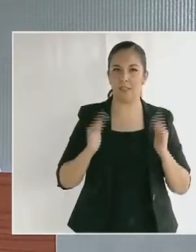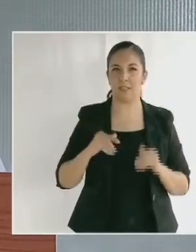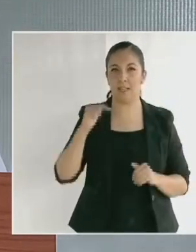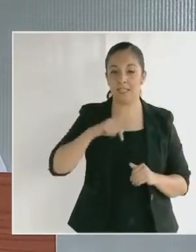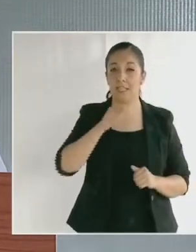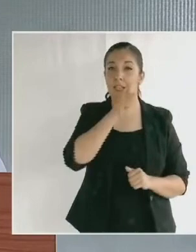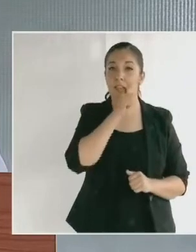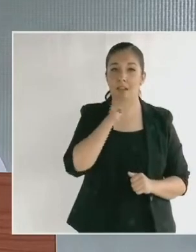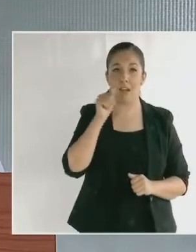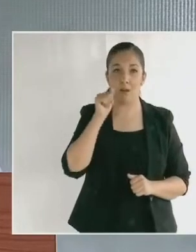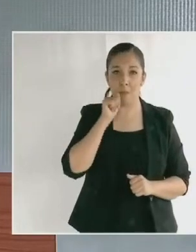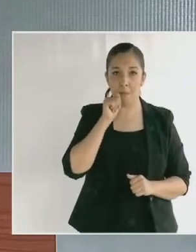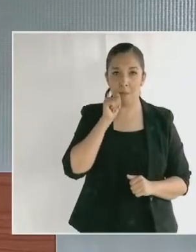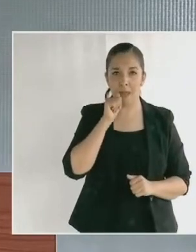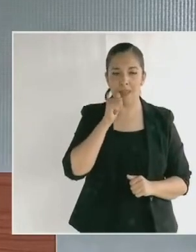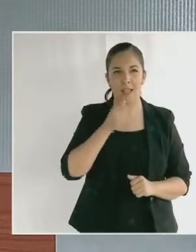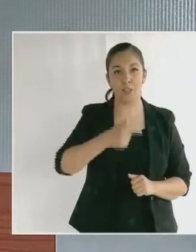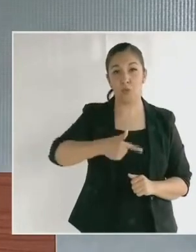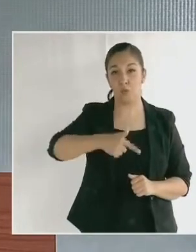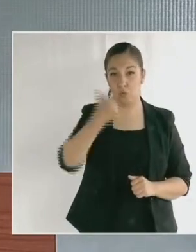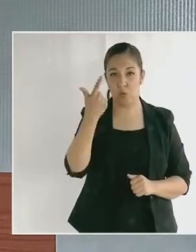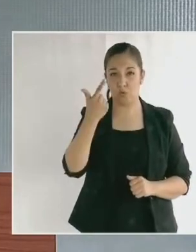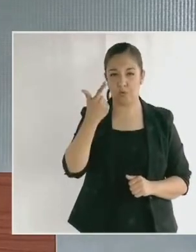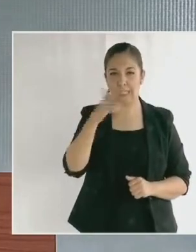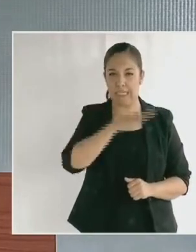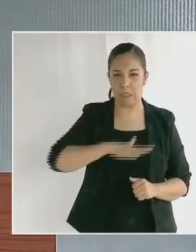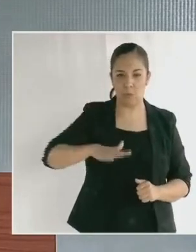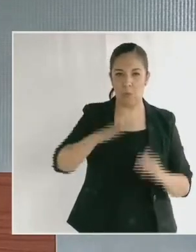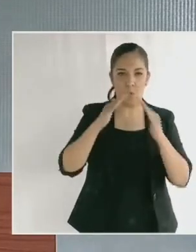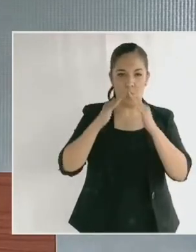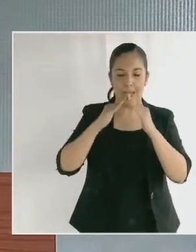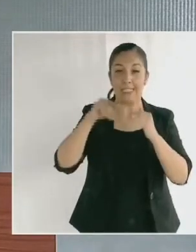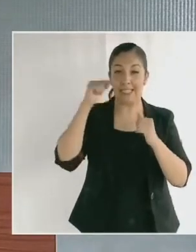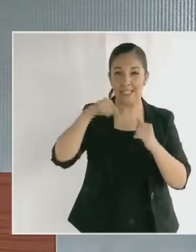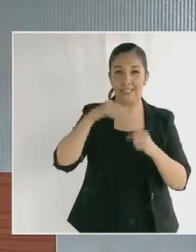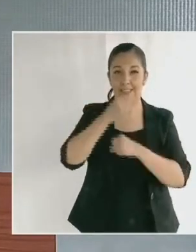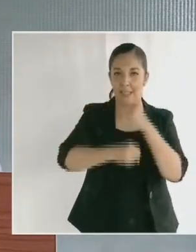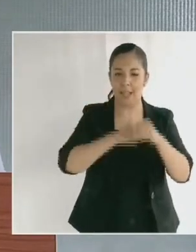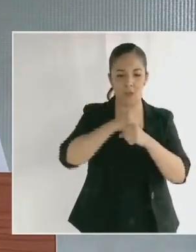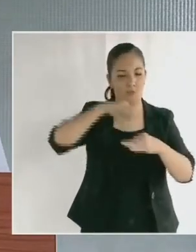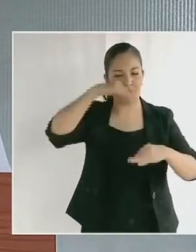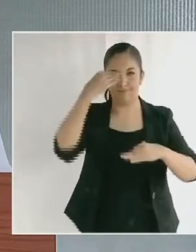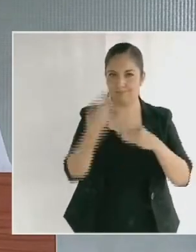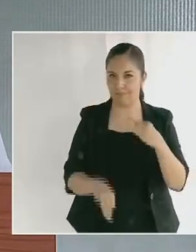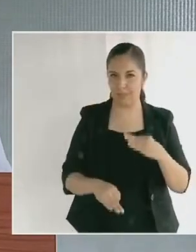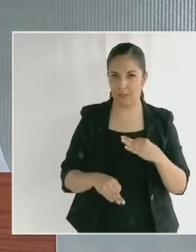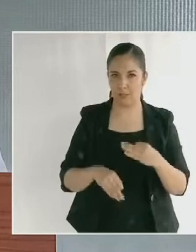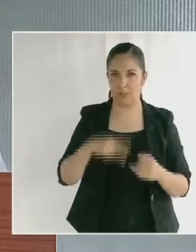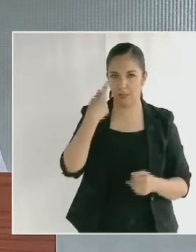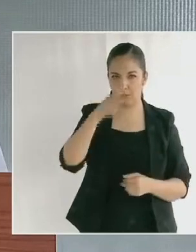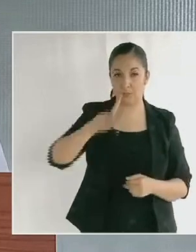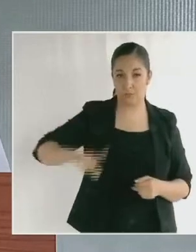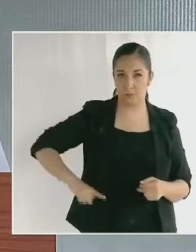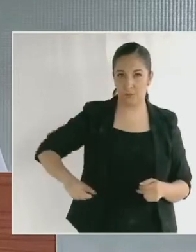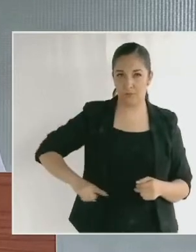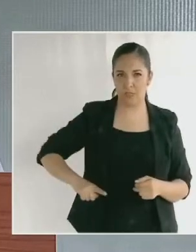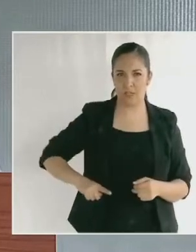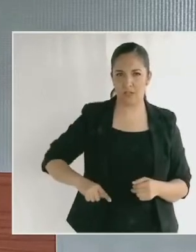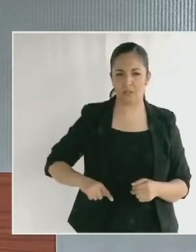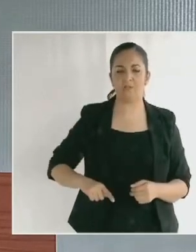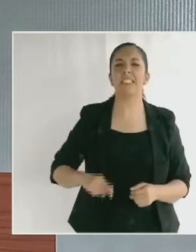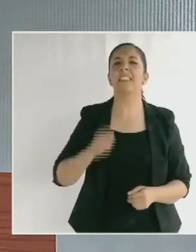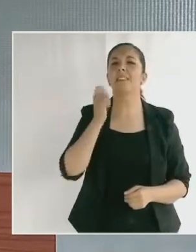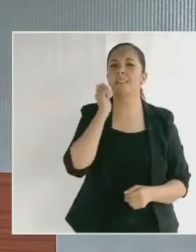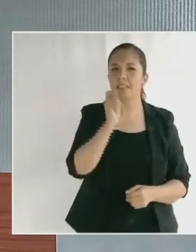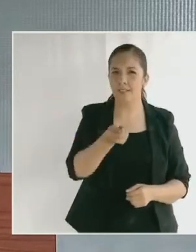cuarteles que este año estarán totalmente terminados por obra de su gobierno, consolida la